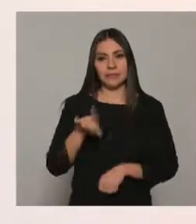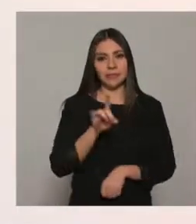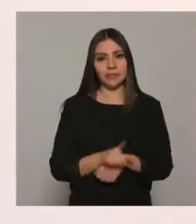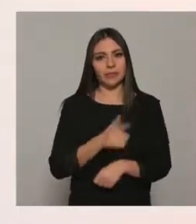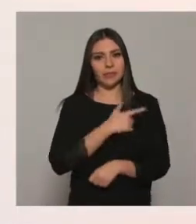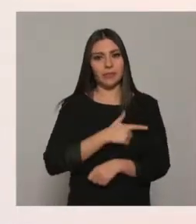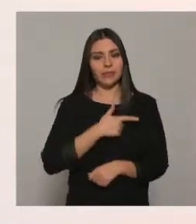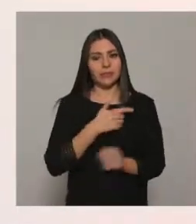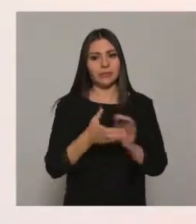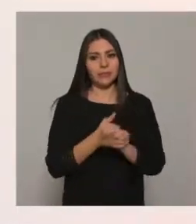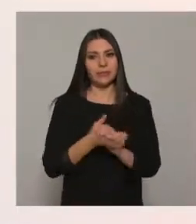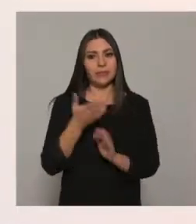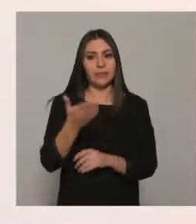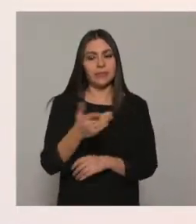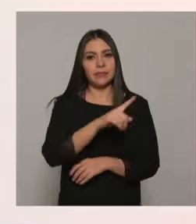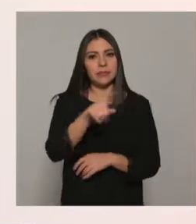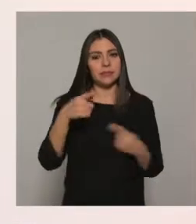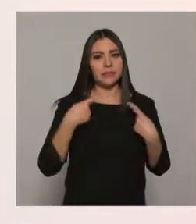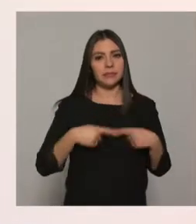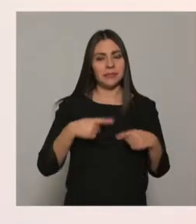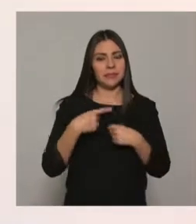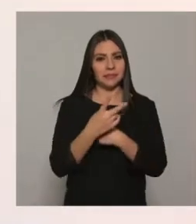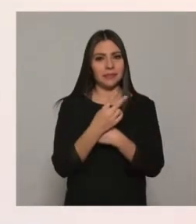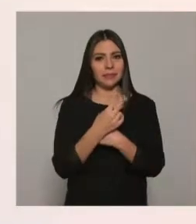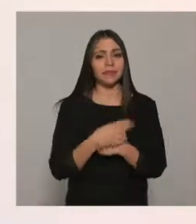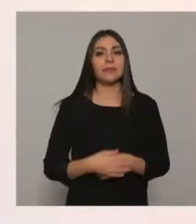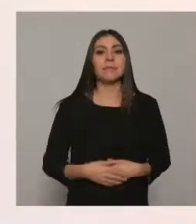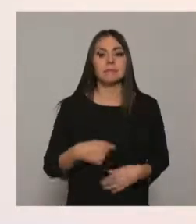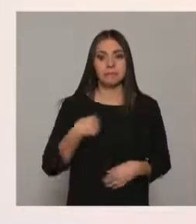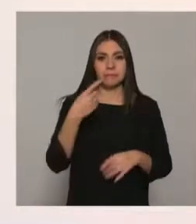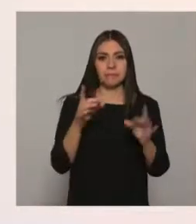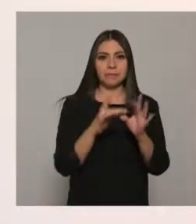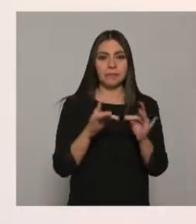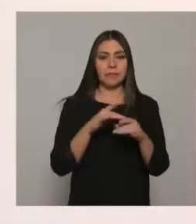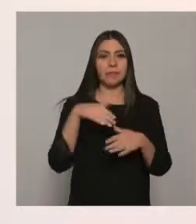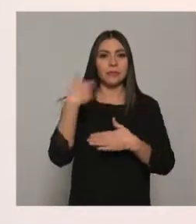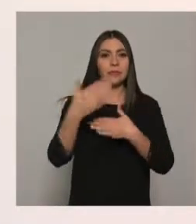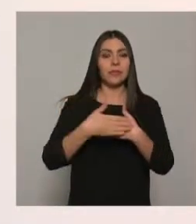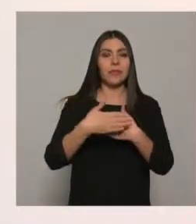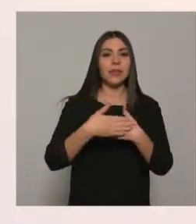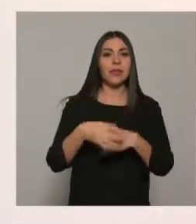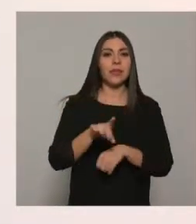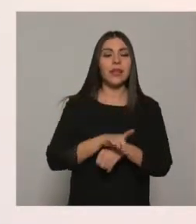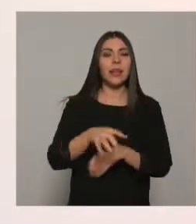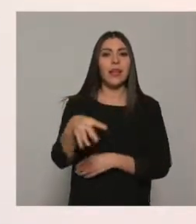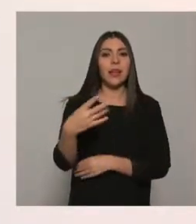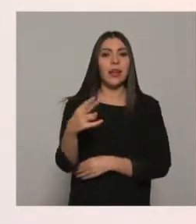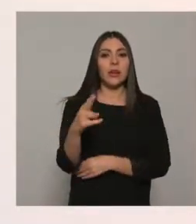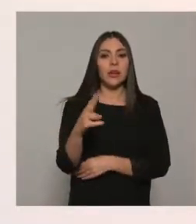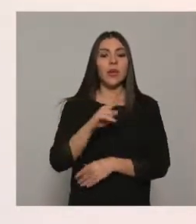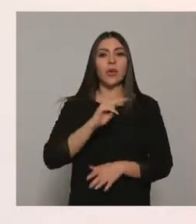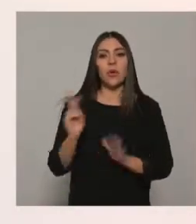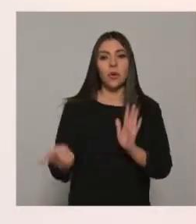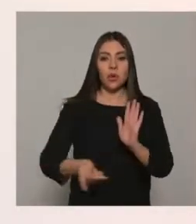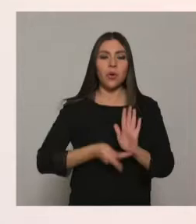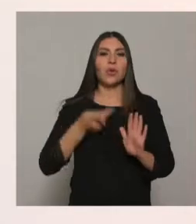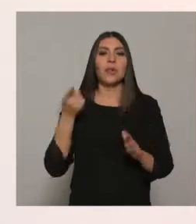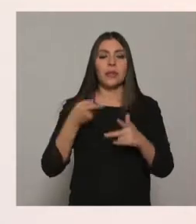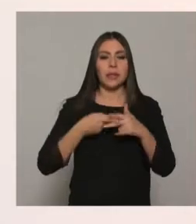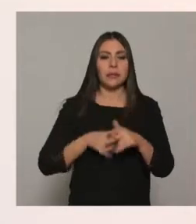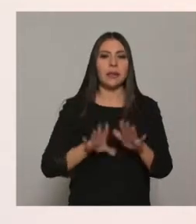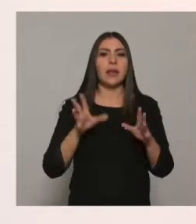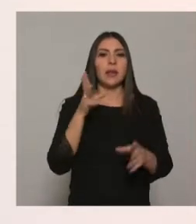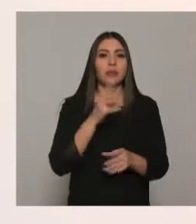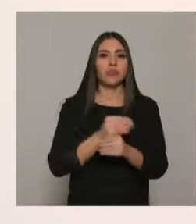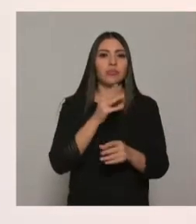tu auditorio. Platicarte que el próximo 14 de noviembre se reanudan las obras de ampliación de la línea 3